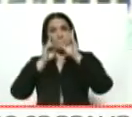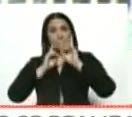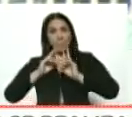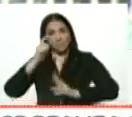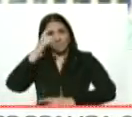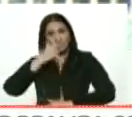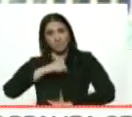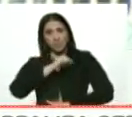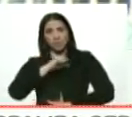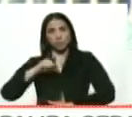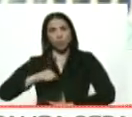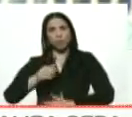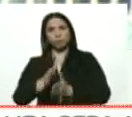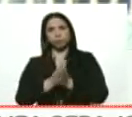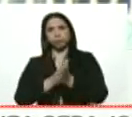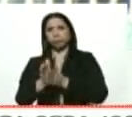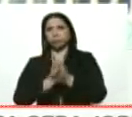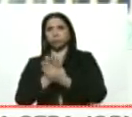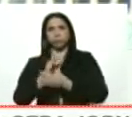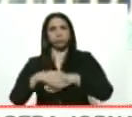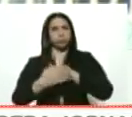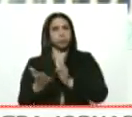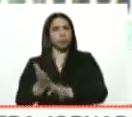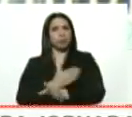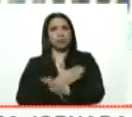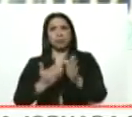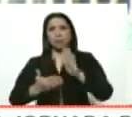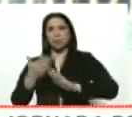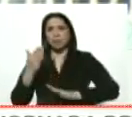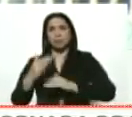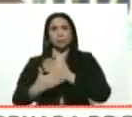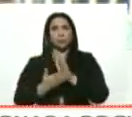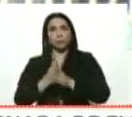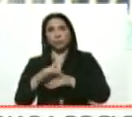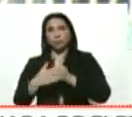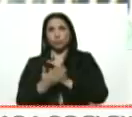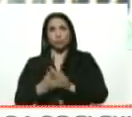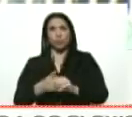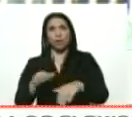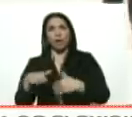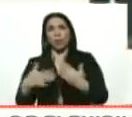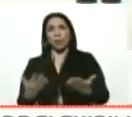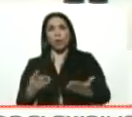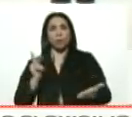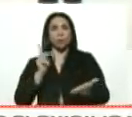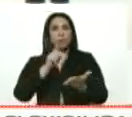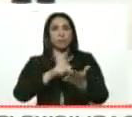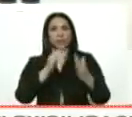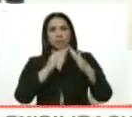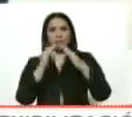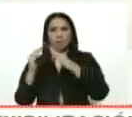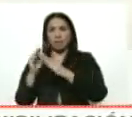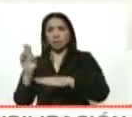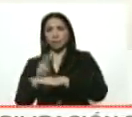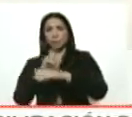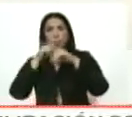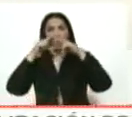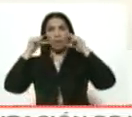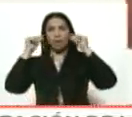personal, lavar las manos antes de salir, lavar las manos al regresar, el uso de la mascarilla que debe